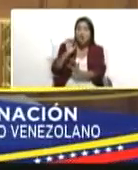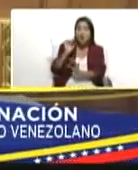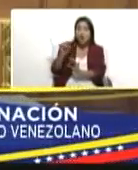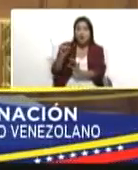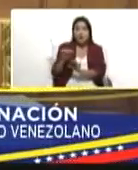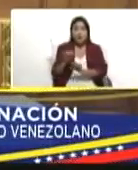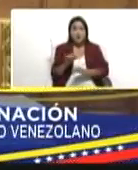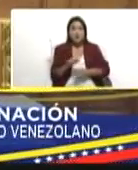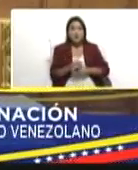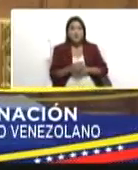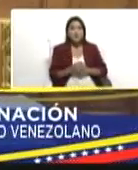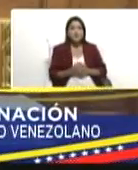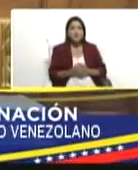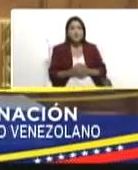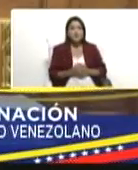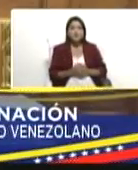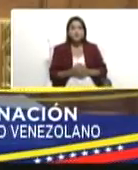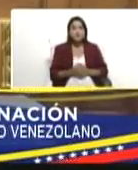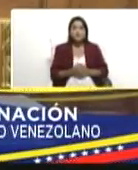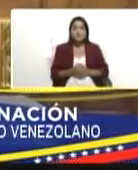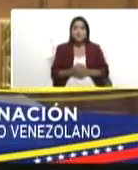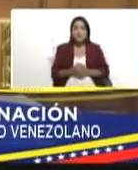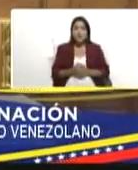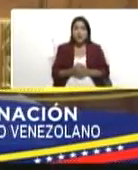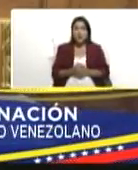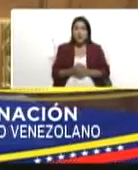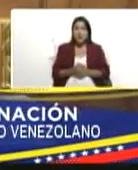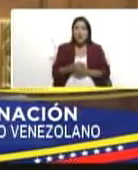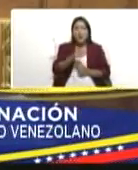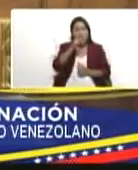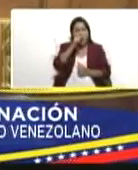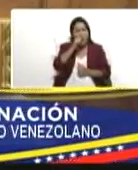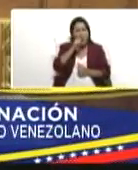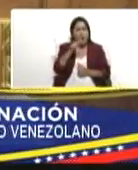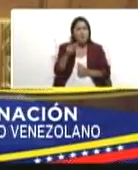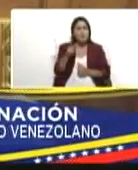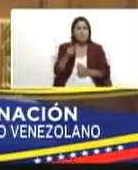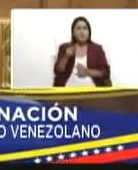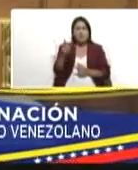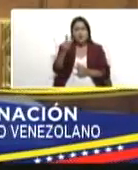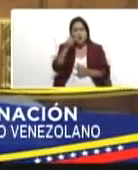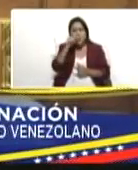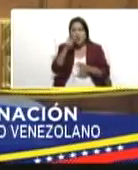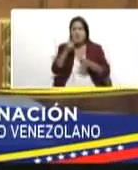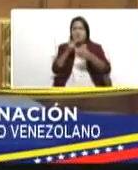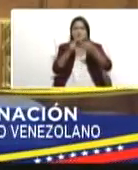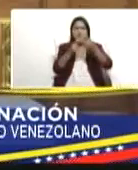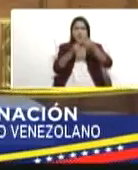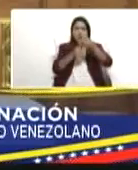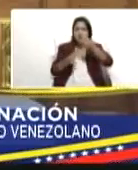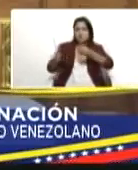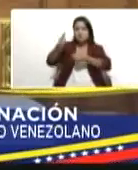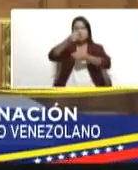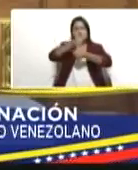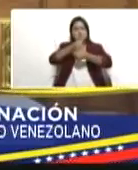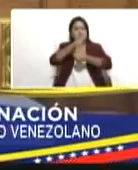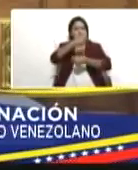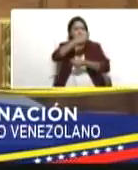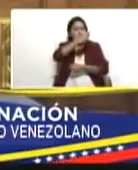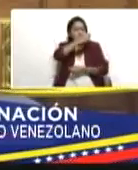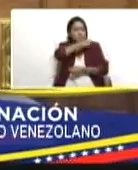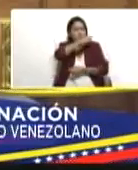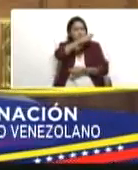durmiente un oficial que había hecho una carrera decente yo lo acababa de ascender y se había